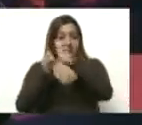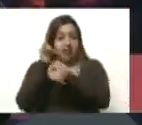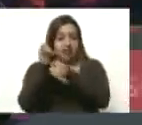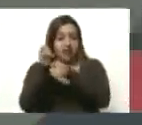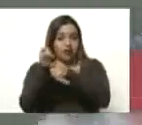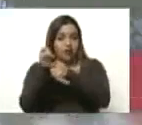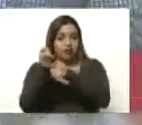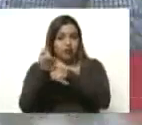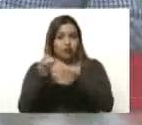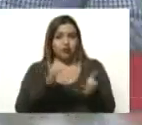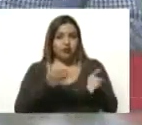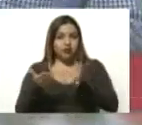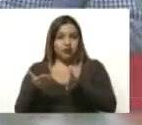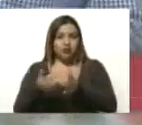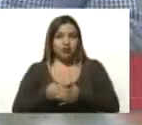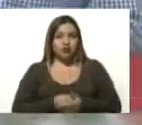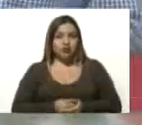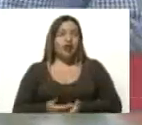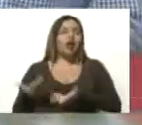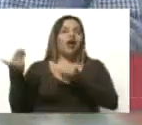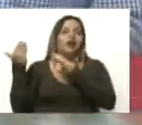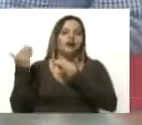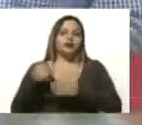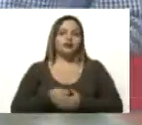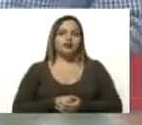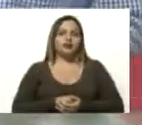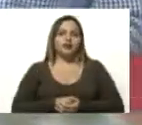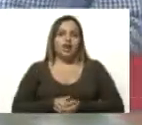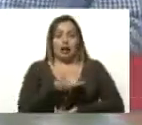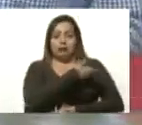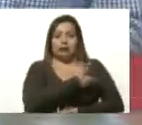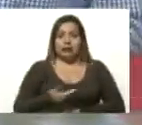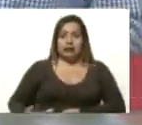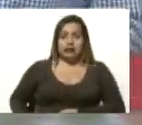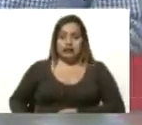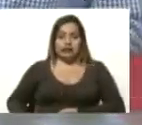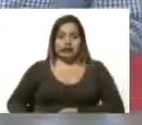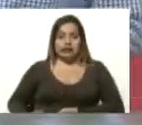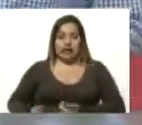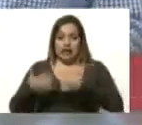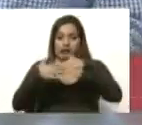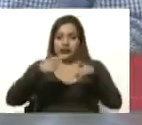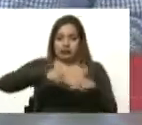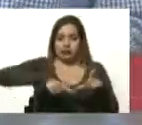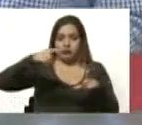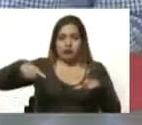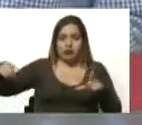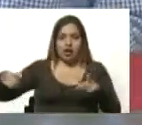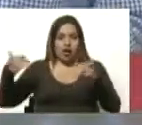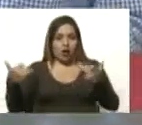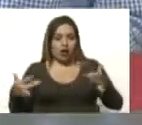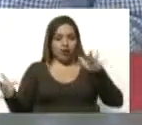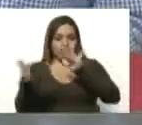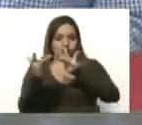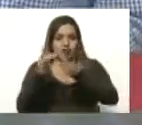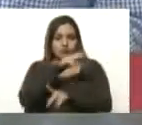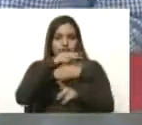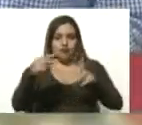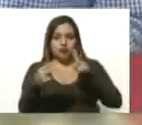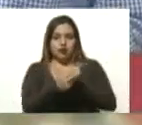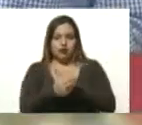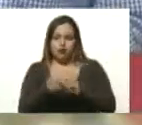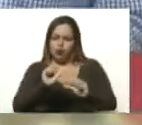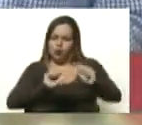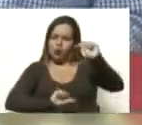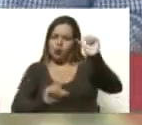referencia, si lo tenemos, ajá, Oscar Schemer, el presidente de Interlaces, que a esta hora se une a nuestro programa para ampliarnos